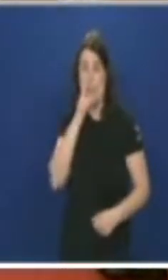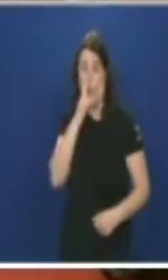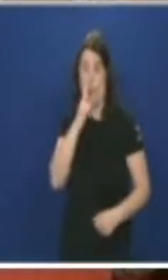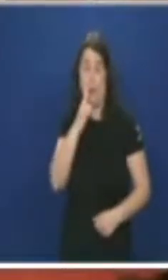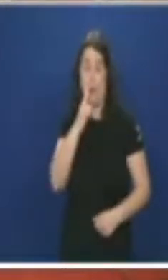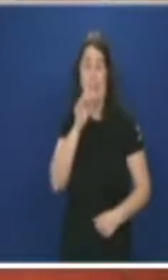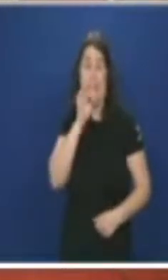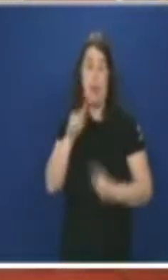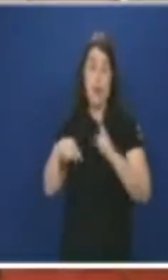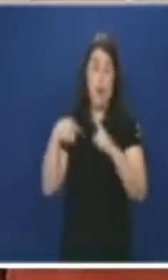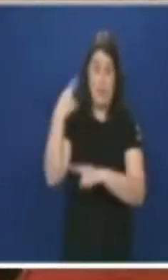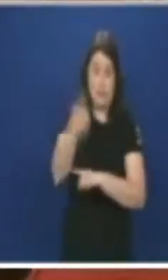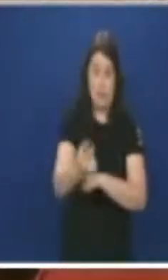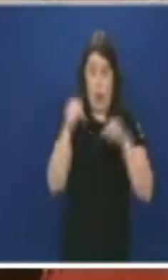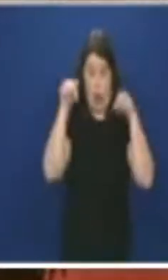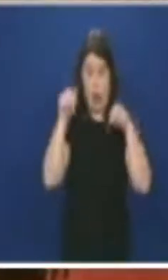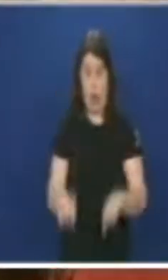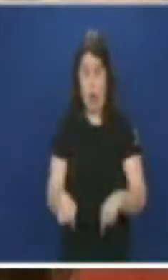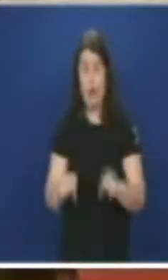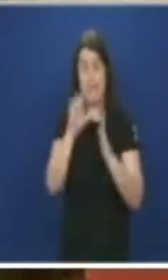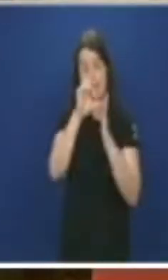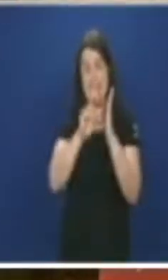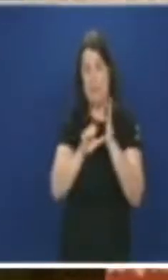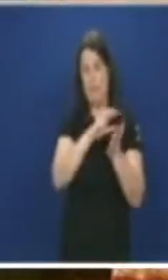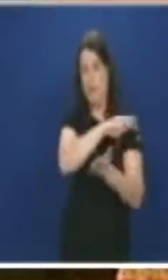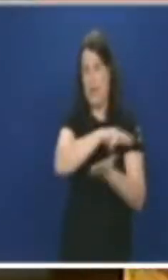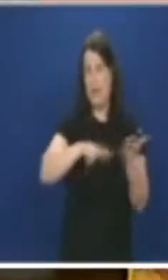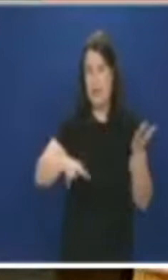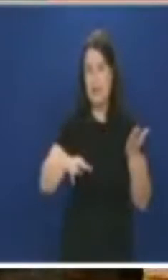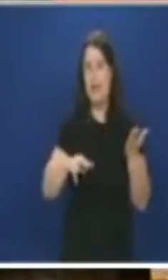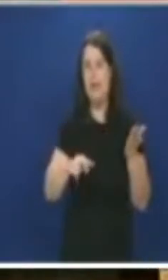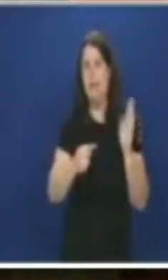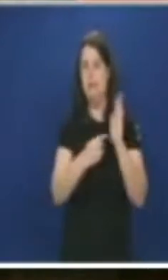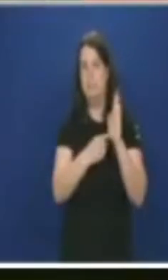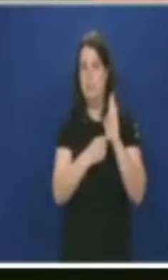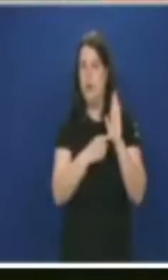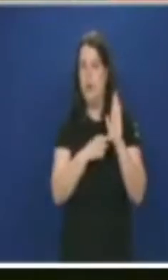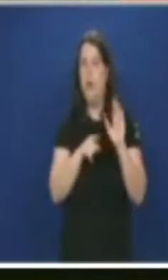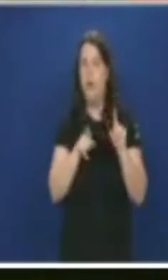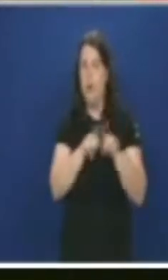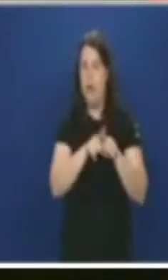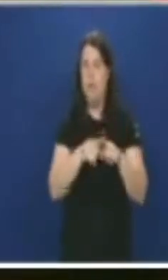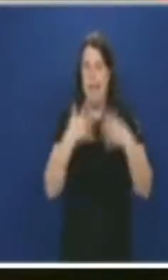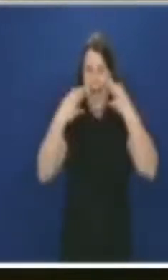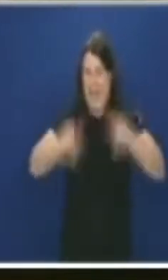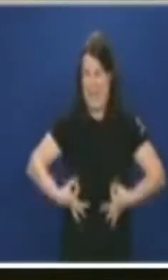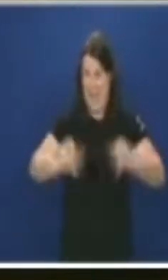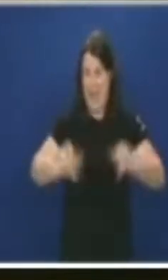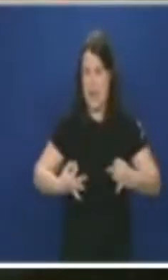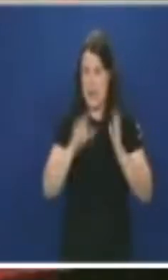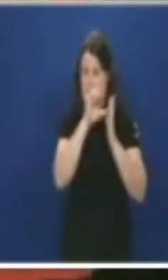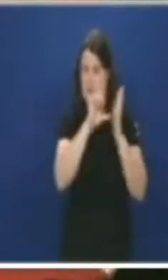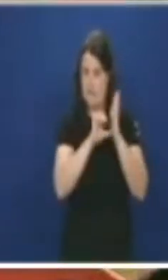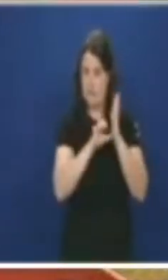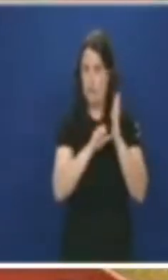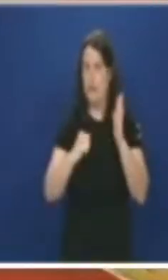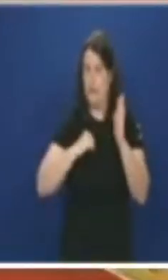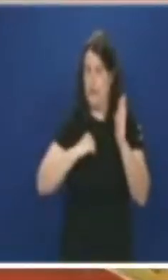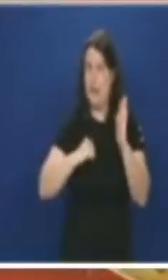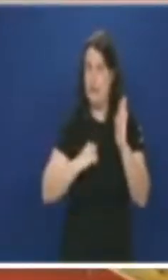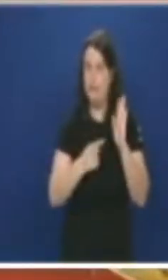hoxe, cando o Estatuto de Galicia é unha aventurosa realidade, os